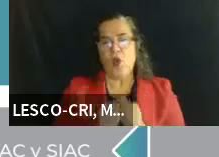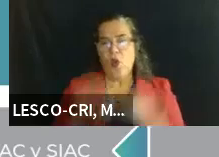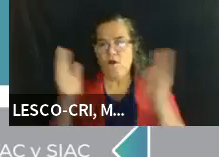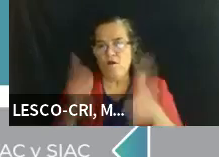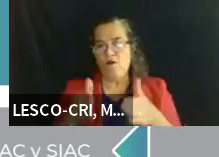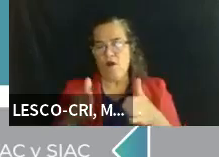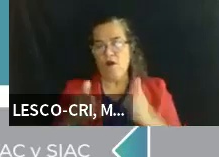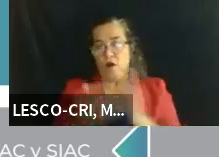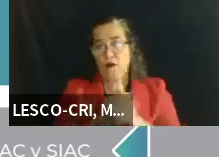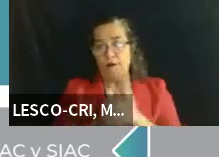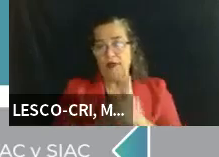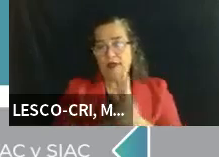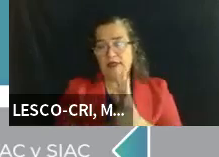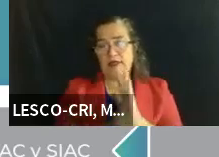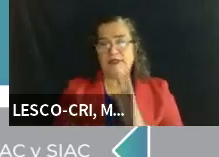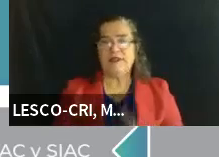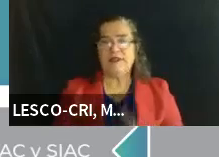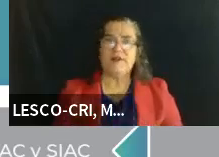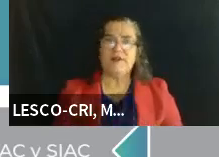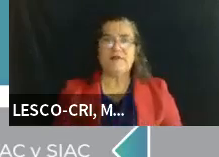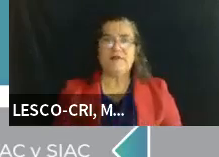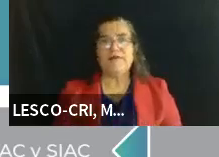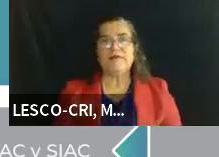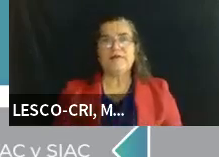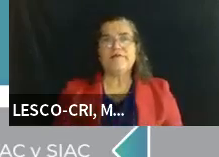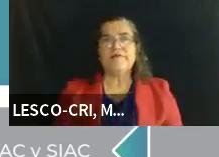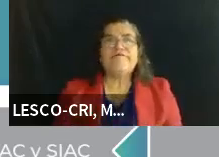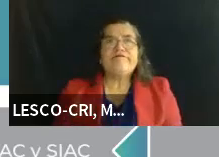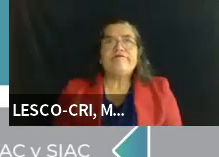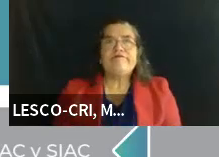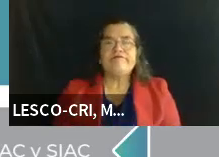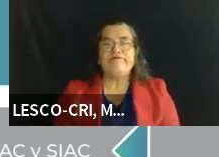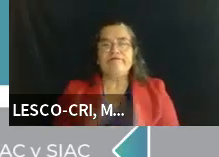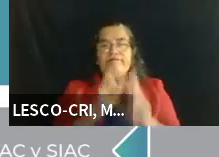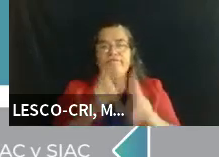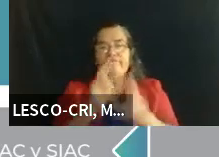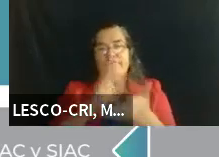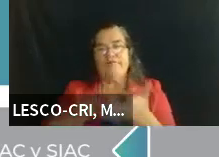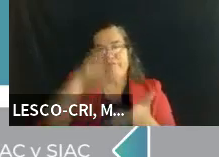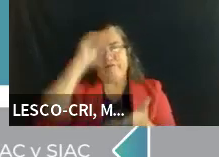y finalmente reflejados en resultados de aprendizaje.